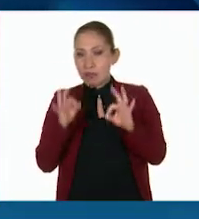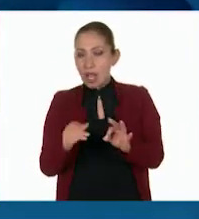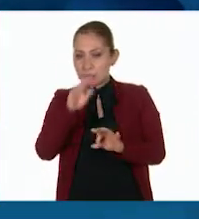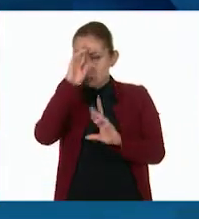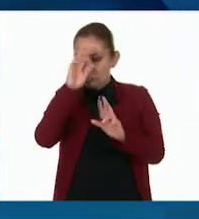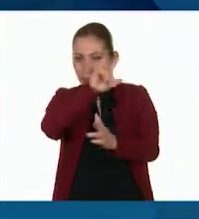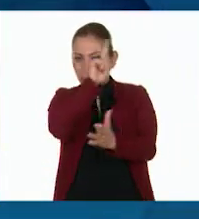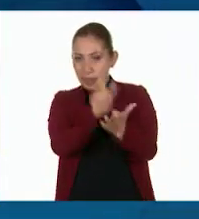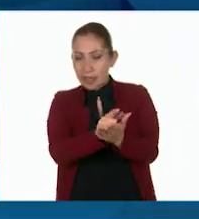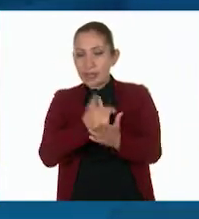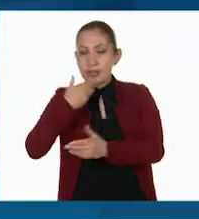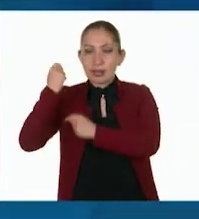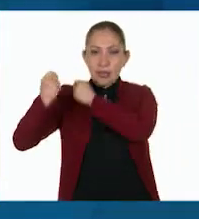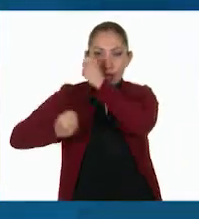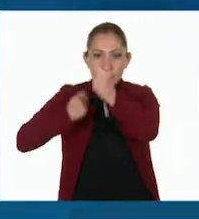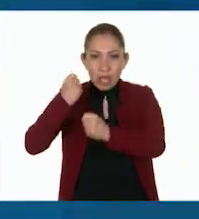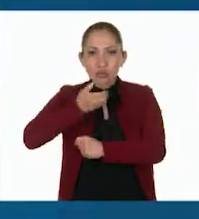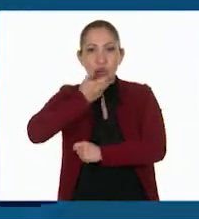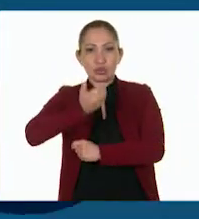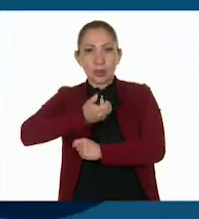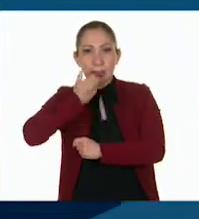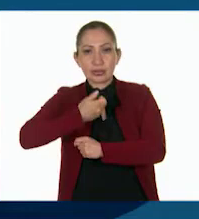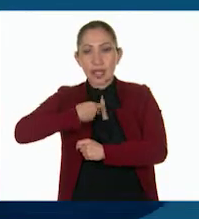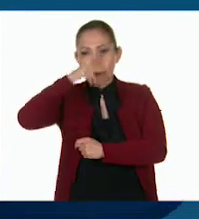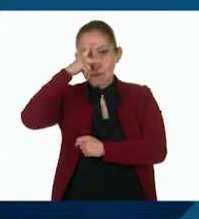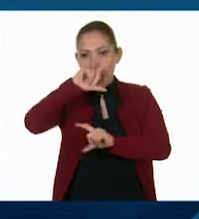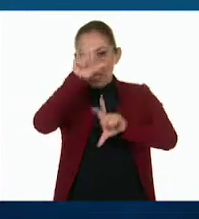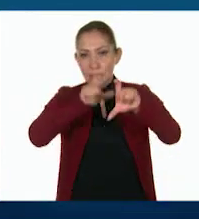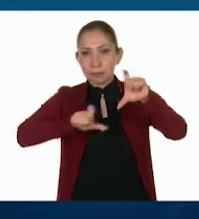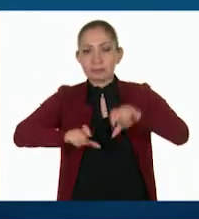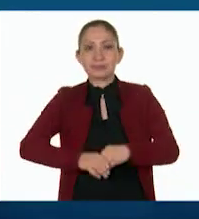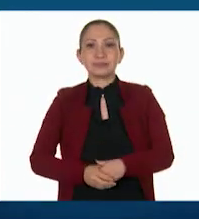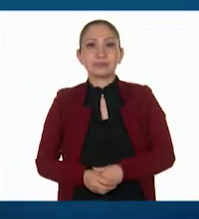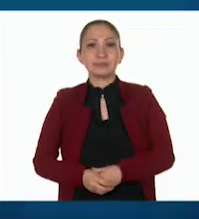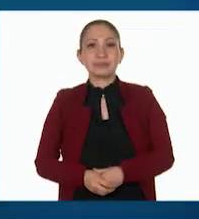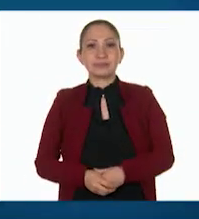y respeto a las tradiciones y costumbres del pueblo de México.